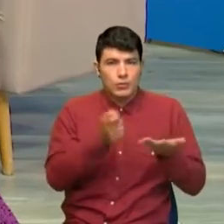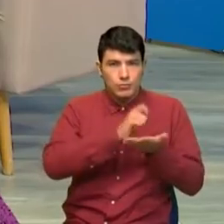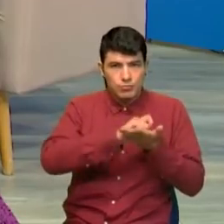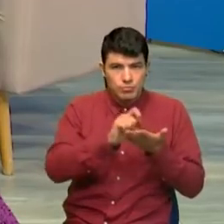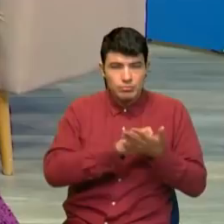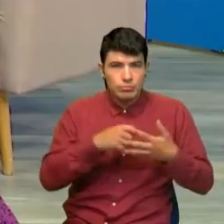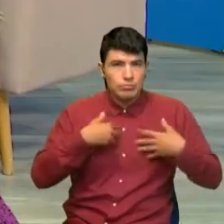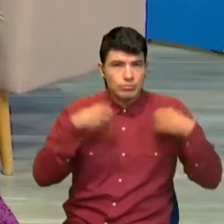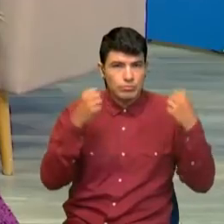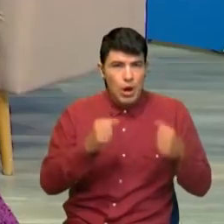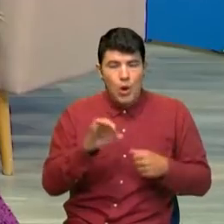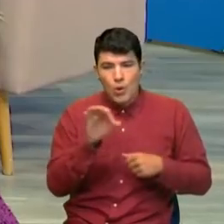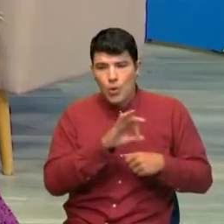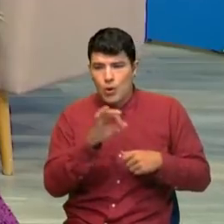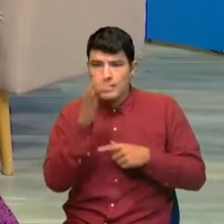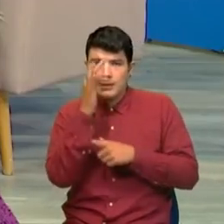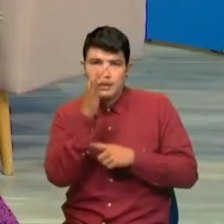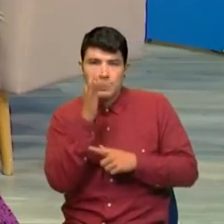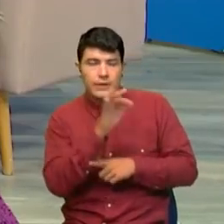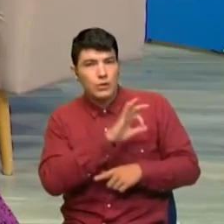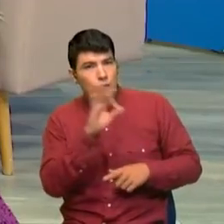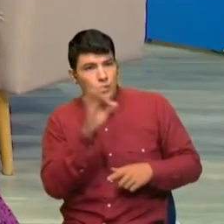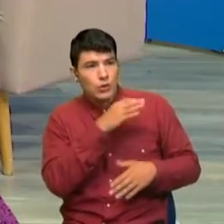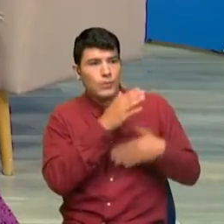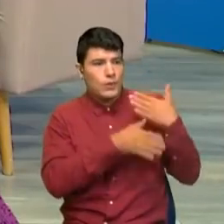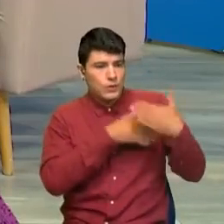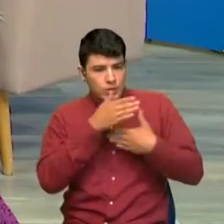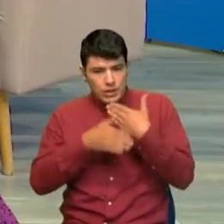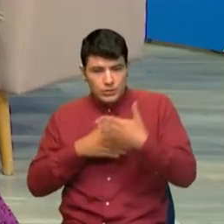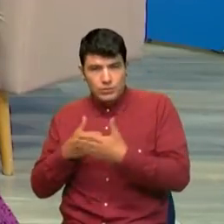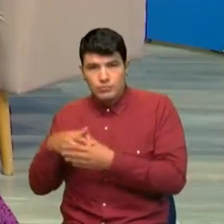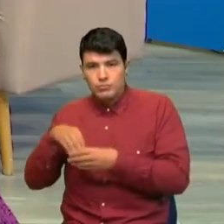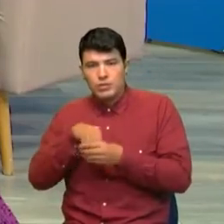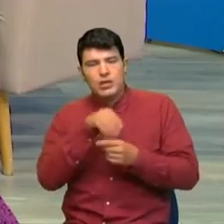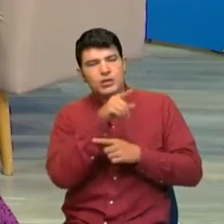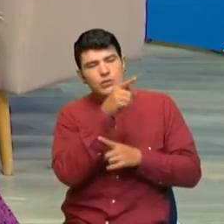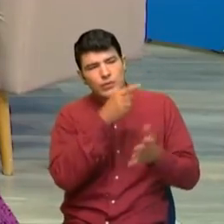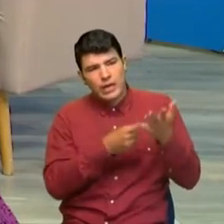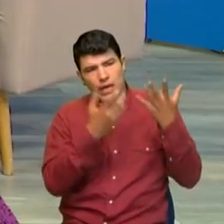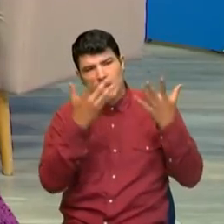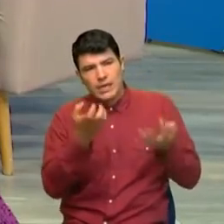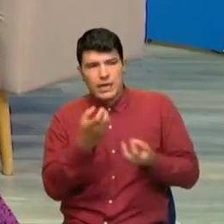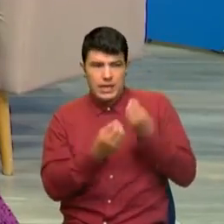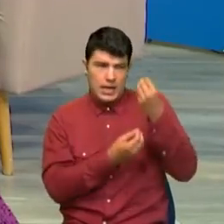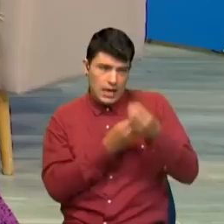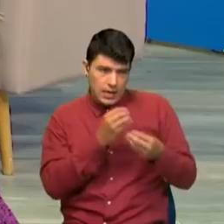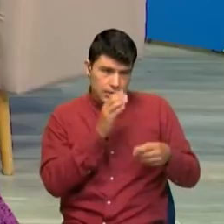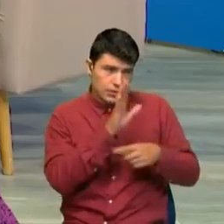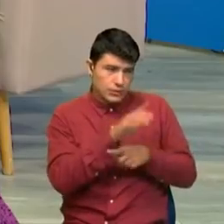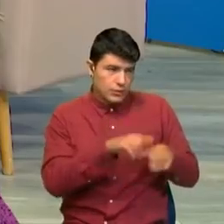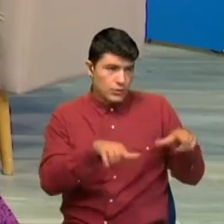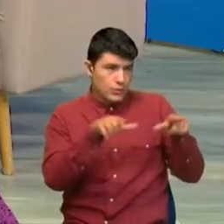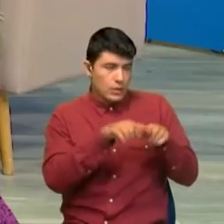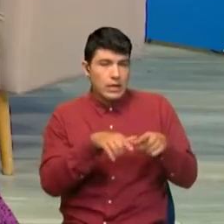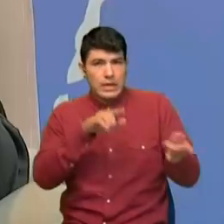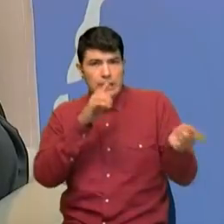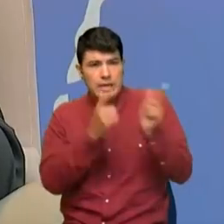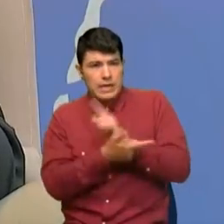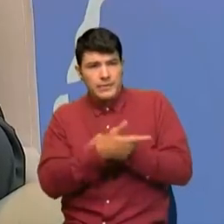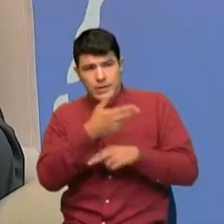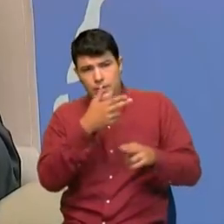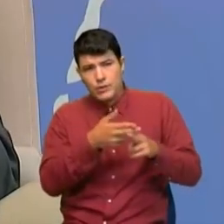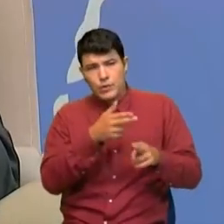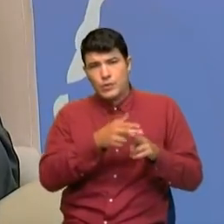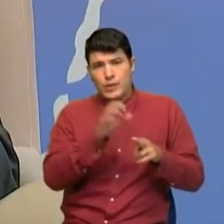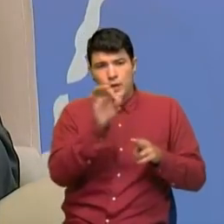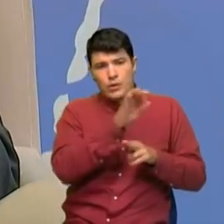los testamentos o mediante el proceso de qué quieren hacer con el lote, si traspasarlos, como tal, si